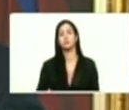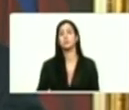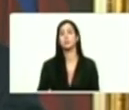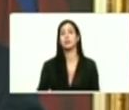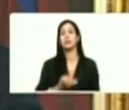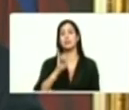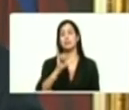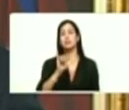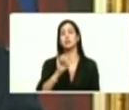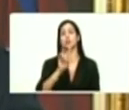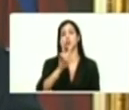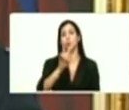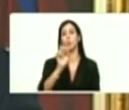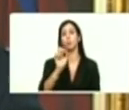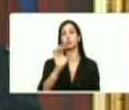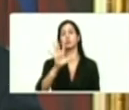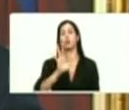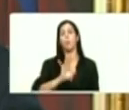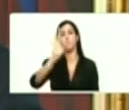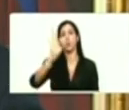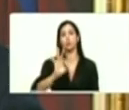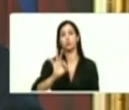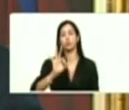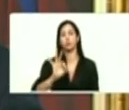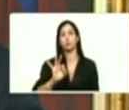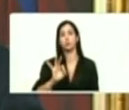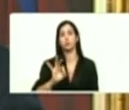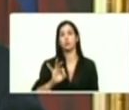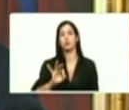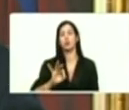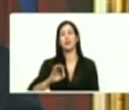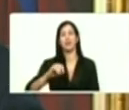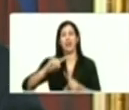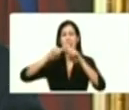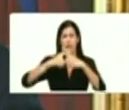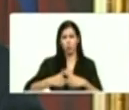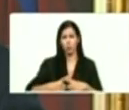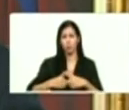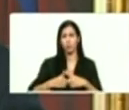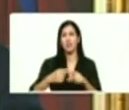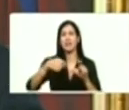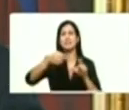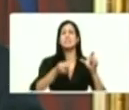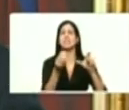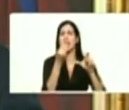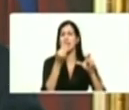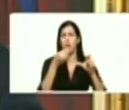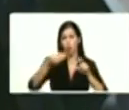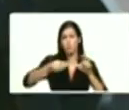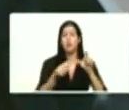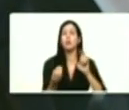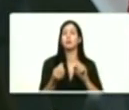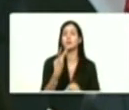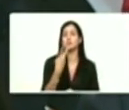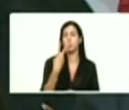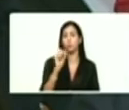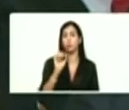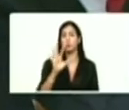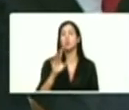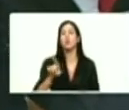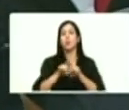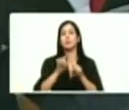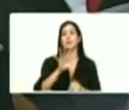2.5% en la base de cálculo del Cestatique lo cual nos va a dar un 52